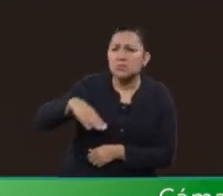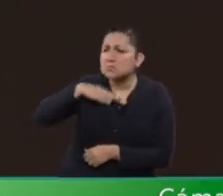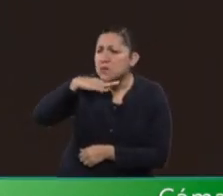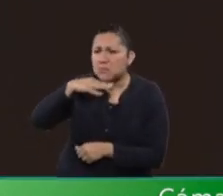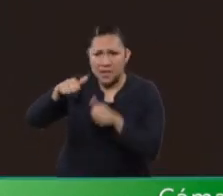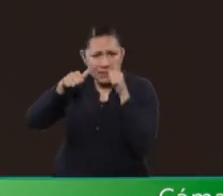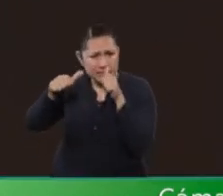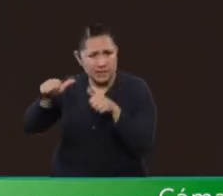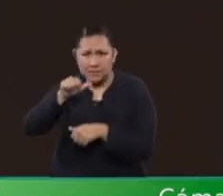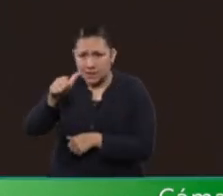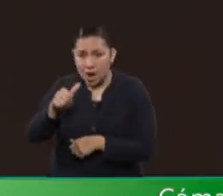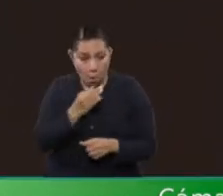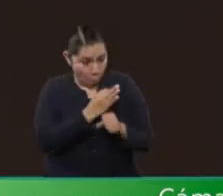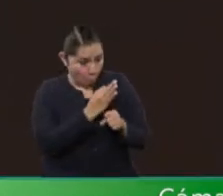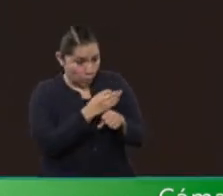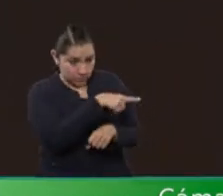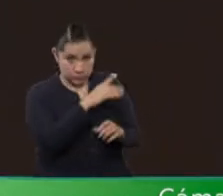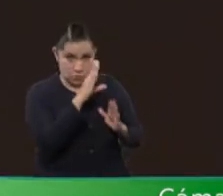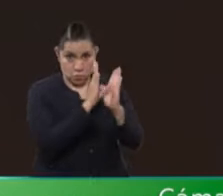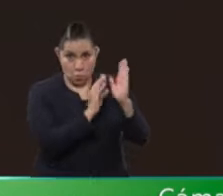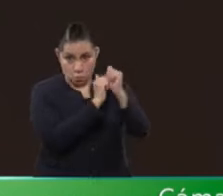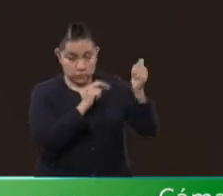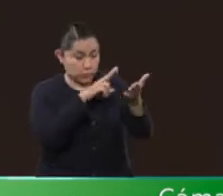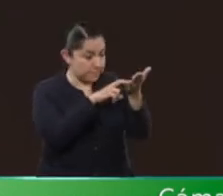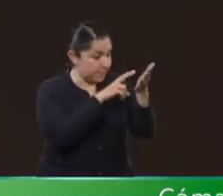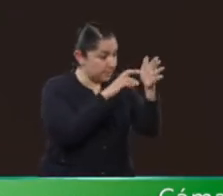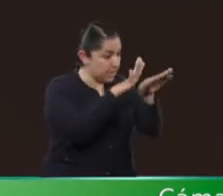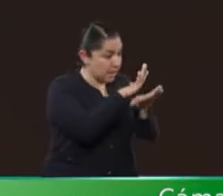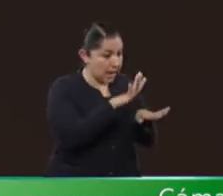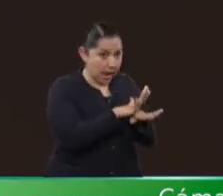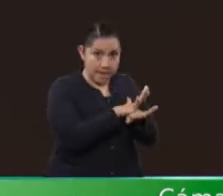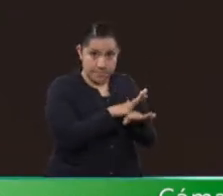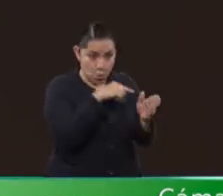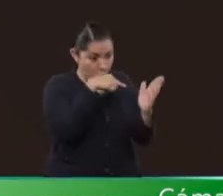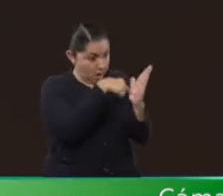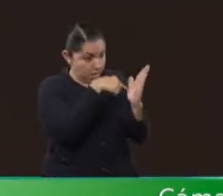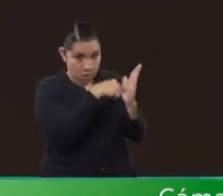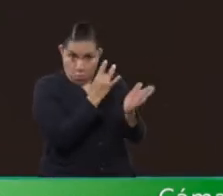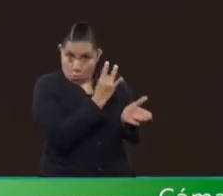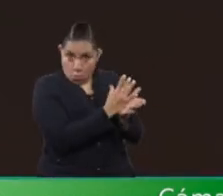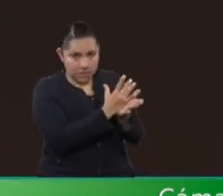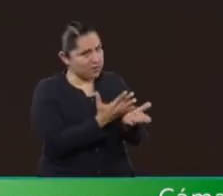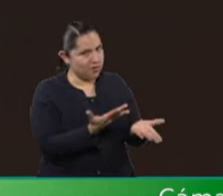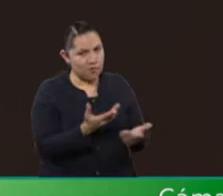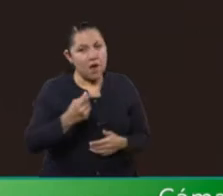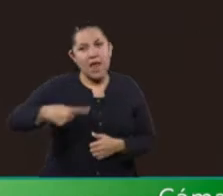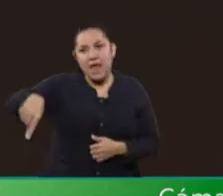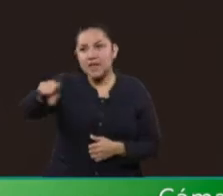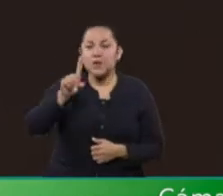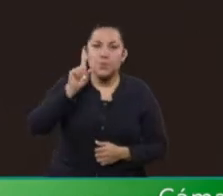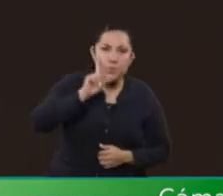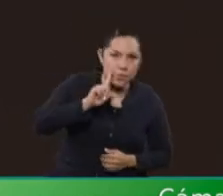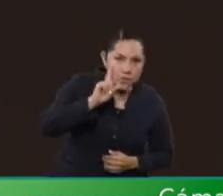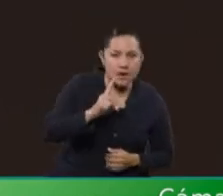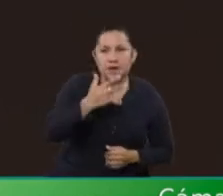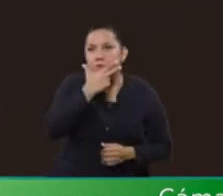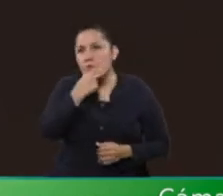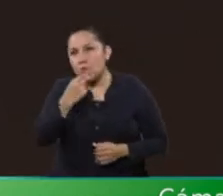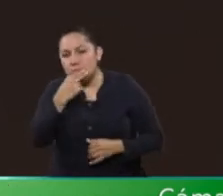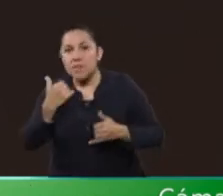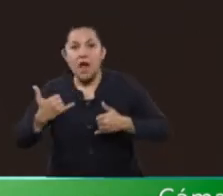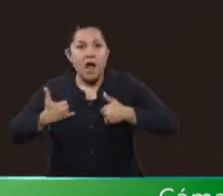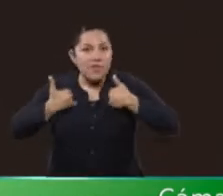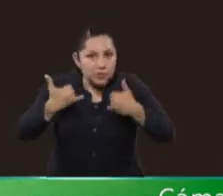rehabilitamos la vida de miles de mujeres de hombres de adolescentes de niñas y niños que como decía